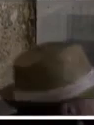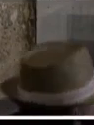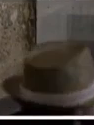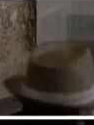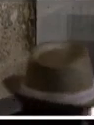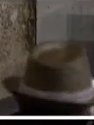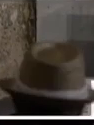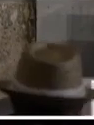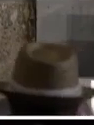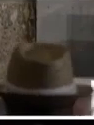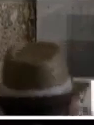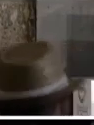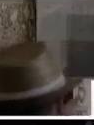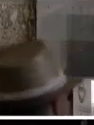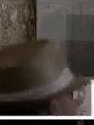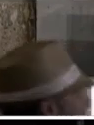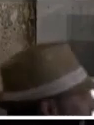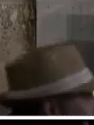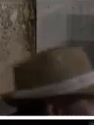mi guardiana